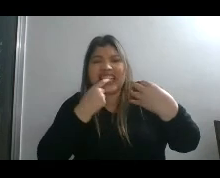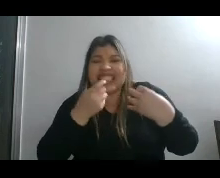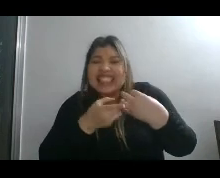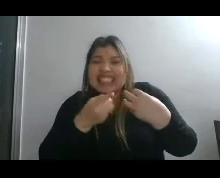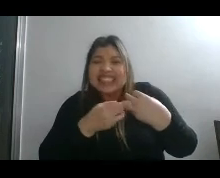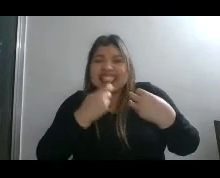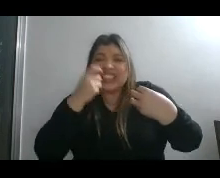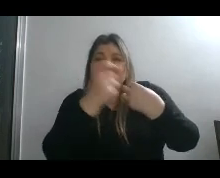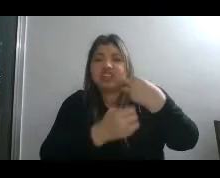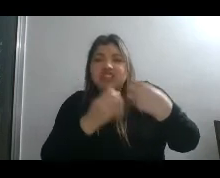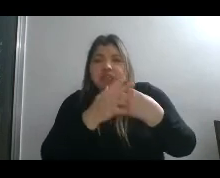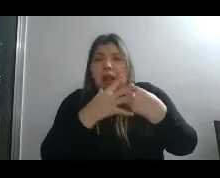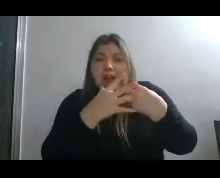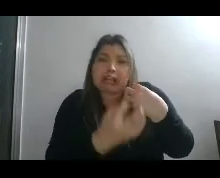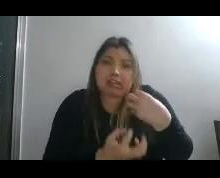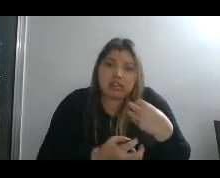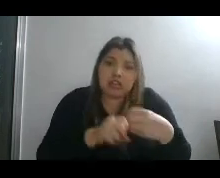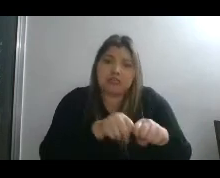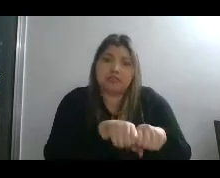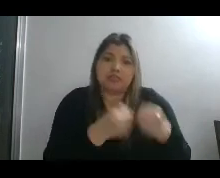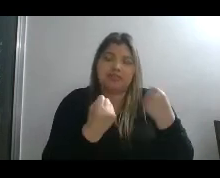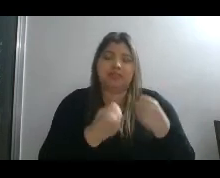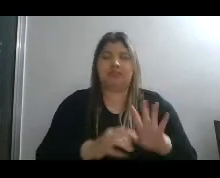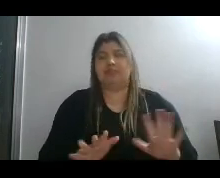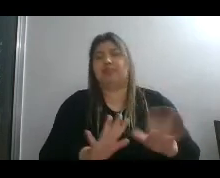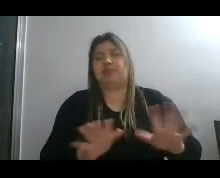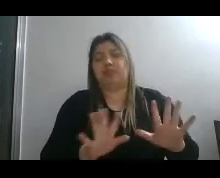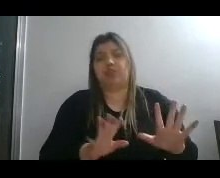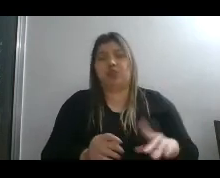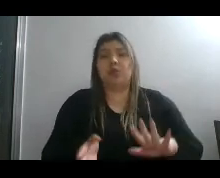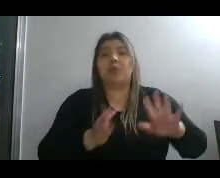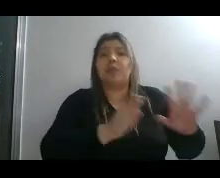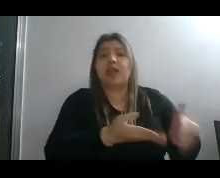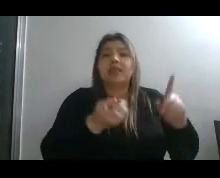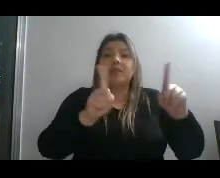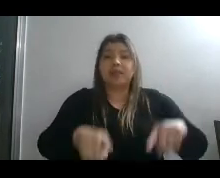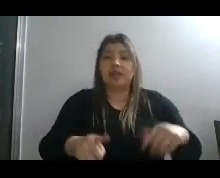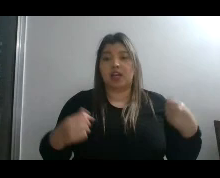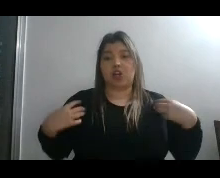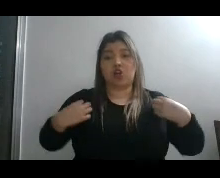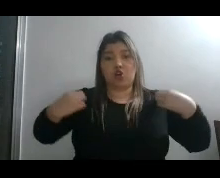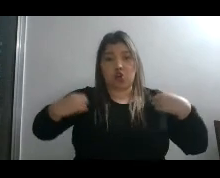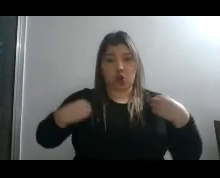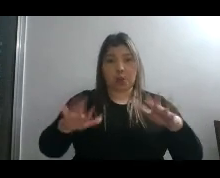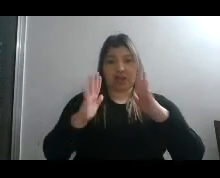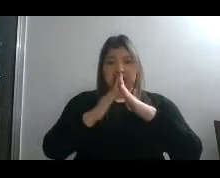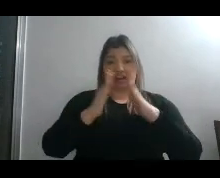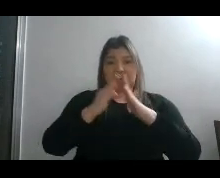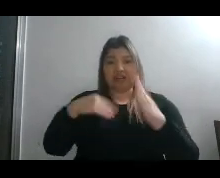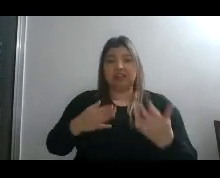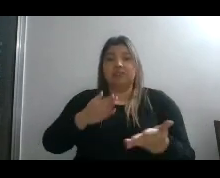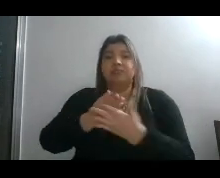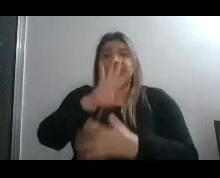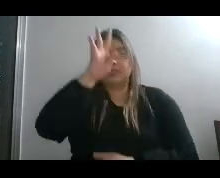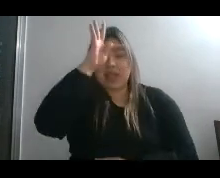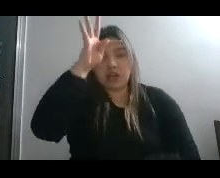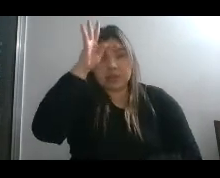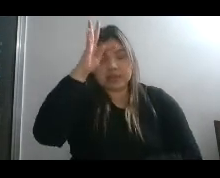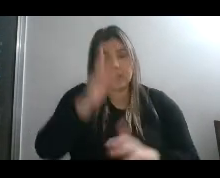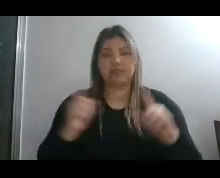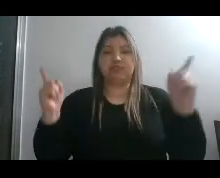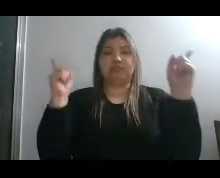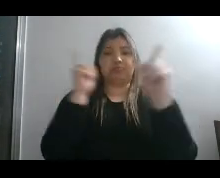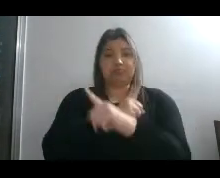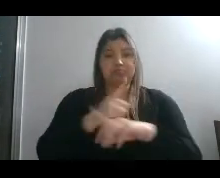la ropa que ustedes utilicen para la atención de pacientes sean diferente a con la que se van para su casa. José Elber nos dice, muy interesante el